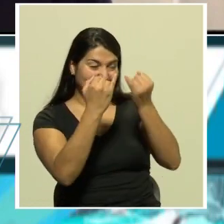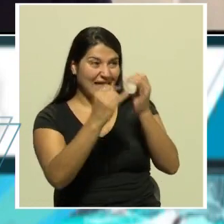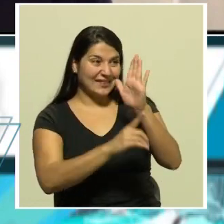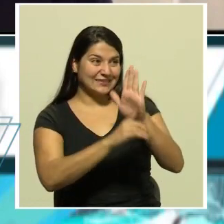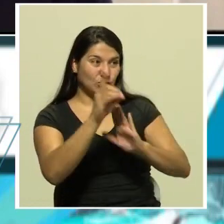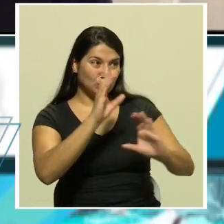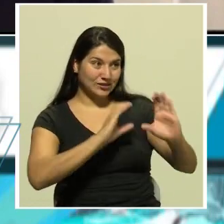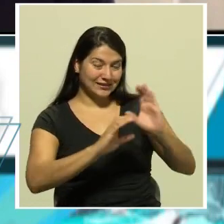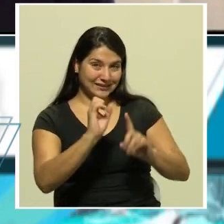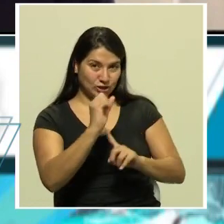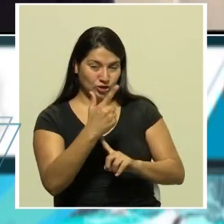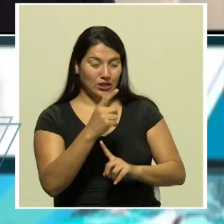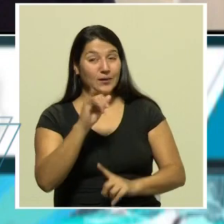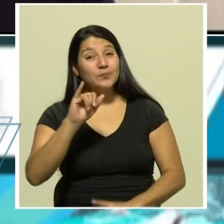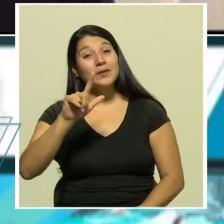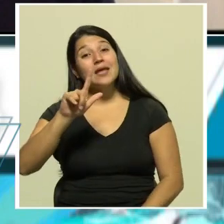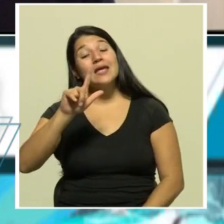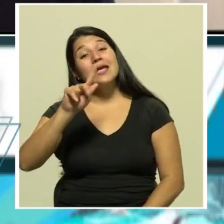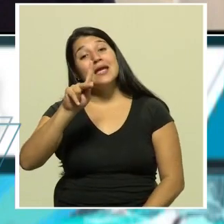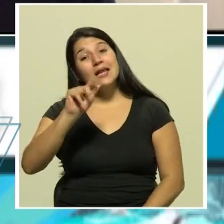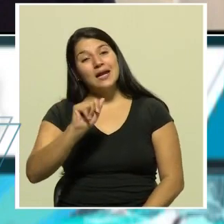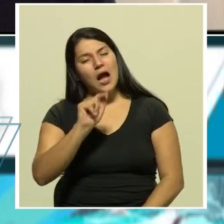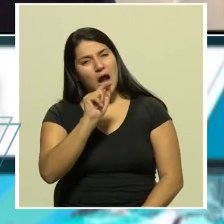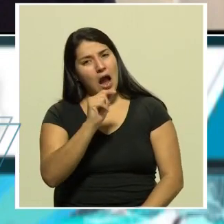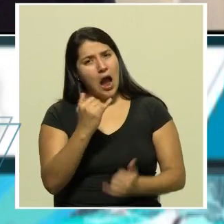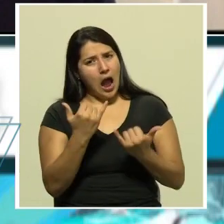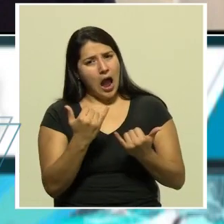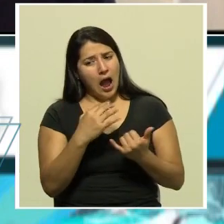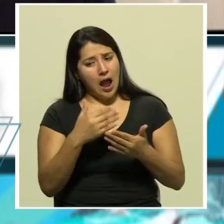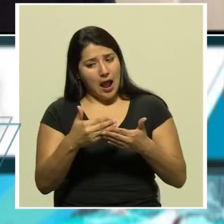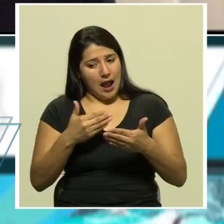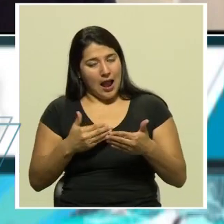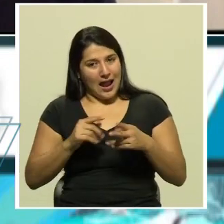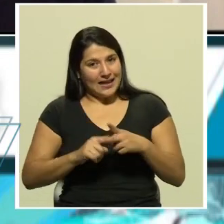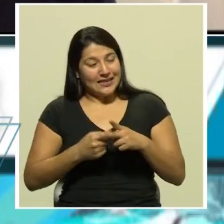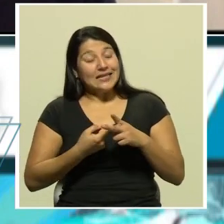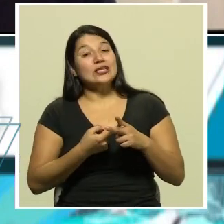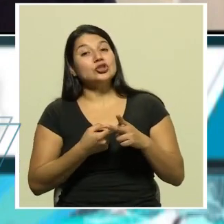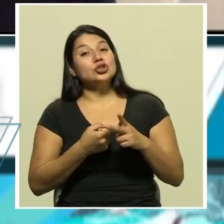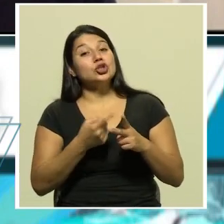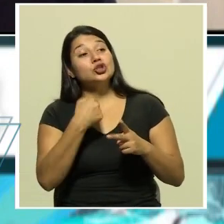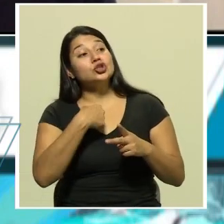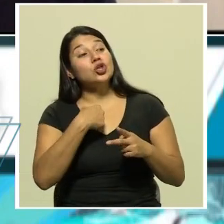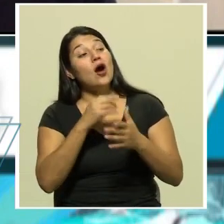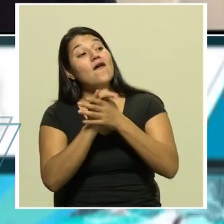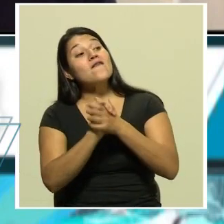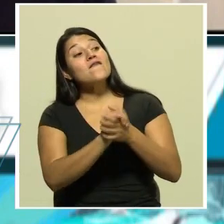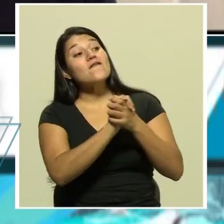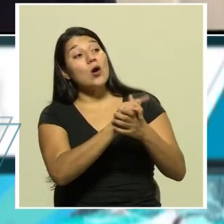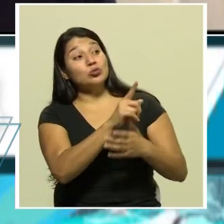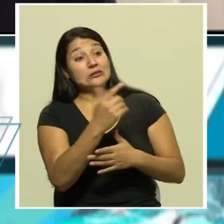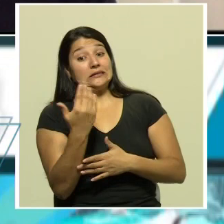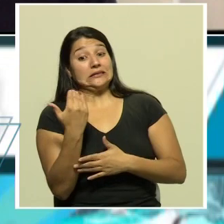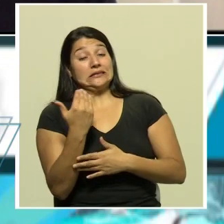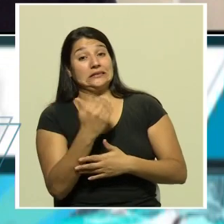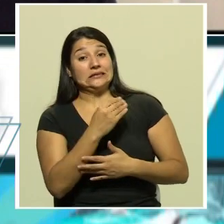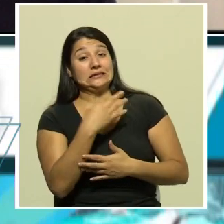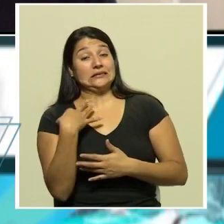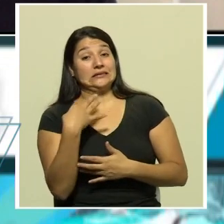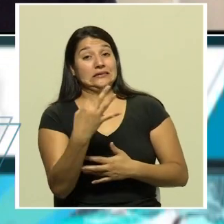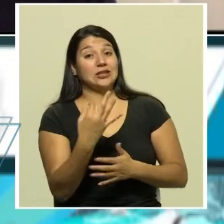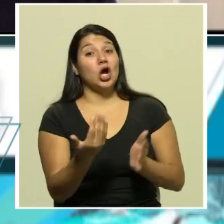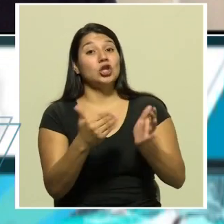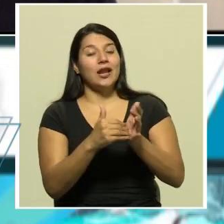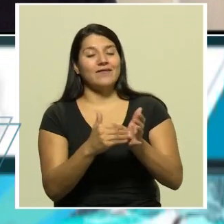sociales. Ilka, usted, decíamos al principio, la felicité porque acaba de ser reelecta como directora de Flaxo